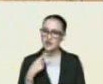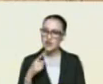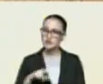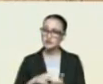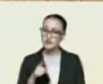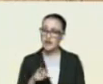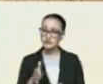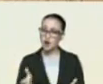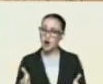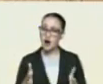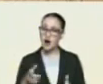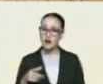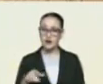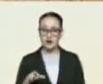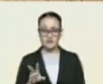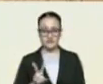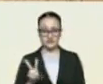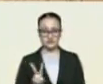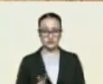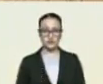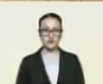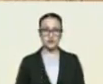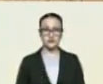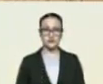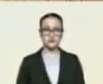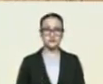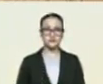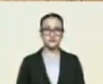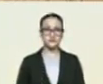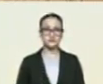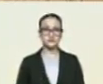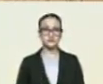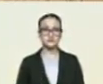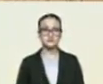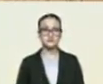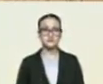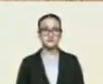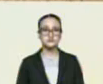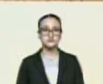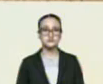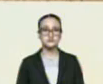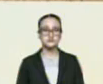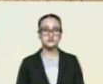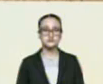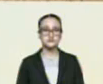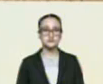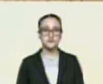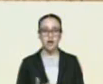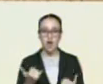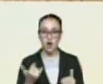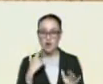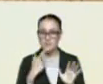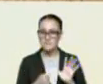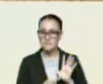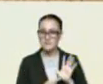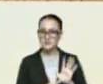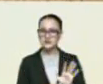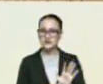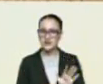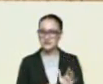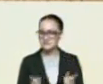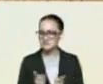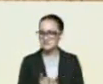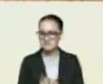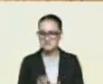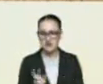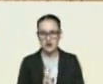ganancia para el país, para todos y todas. En el día de hoy vamos a presentar muy